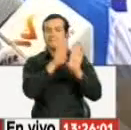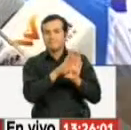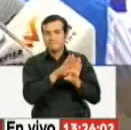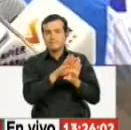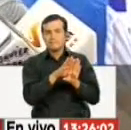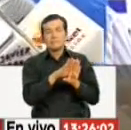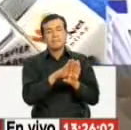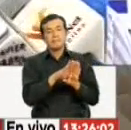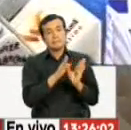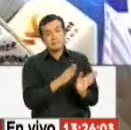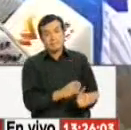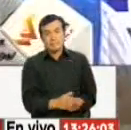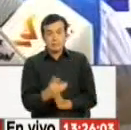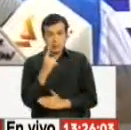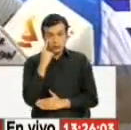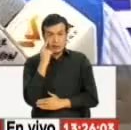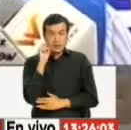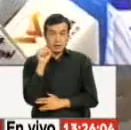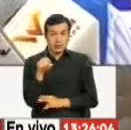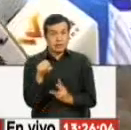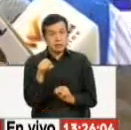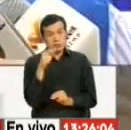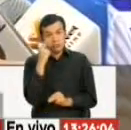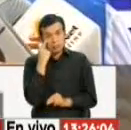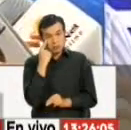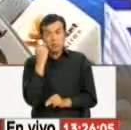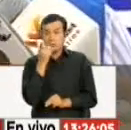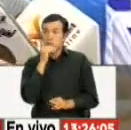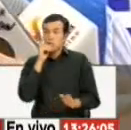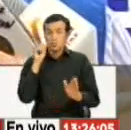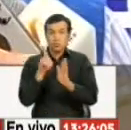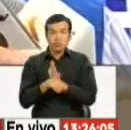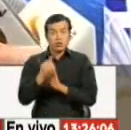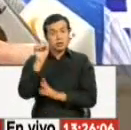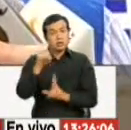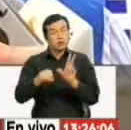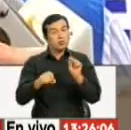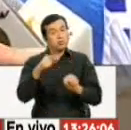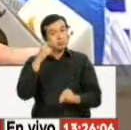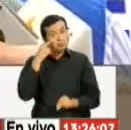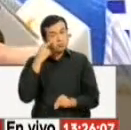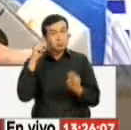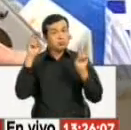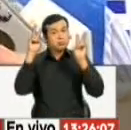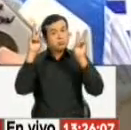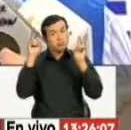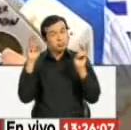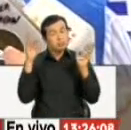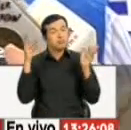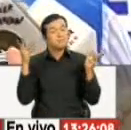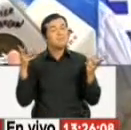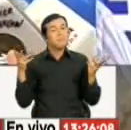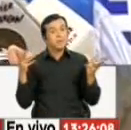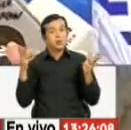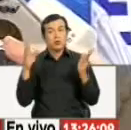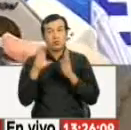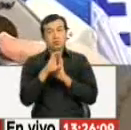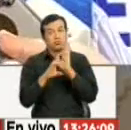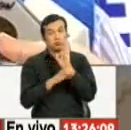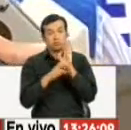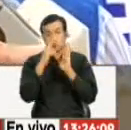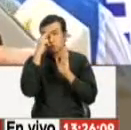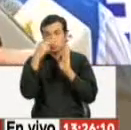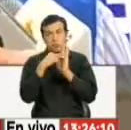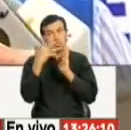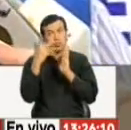determinar si procede interponer una medida de carácter constitucional una